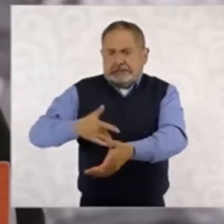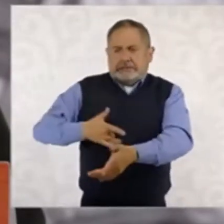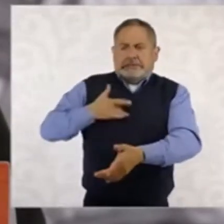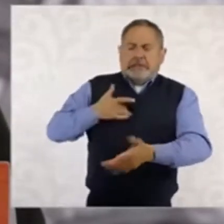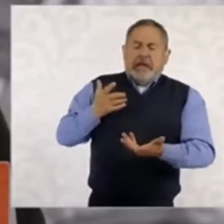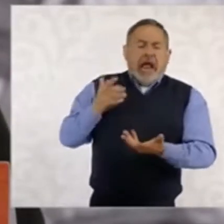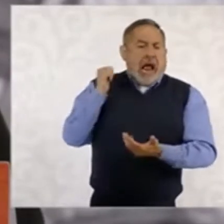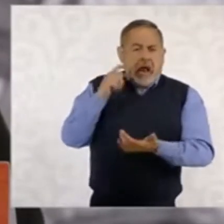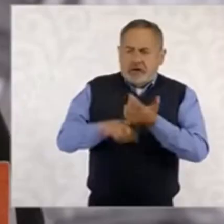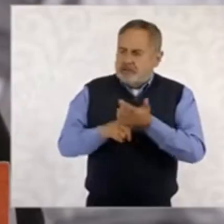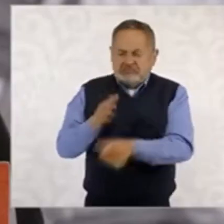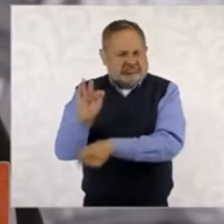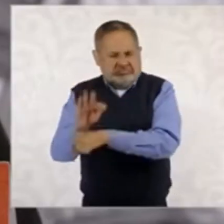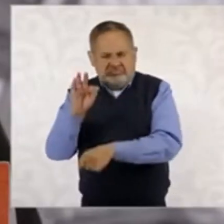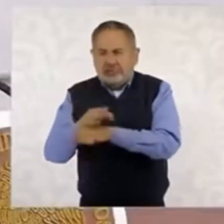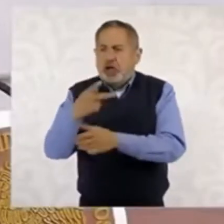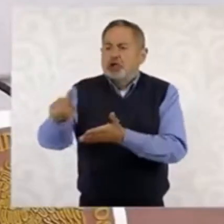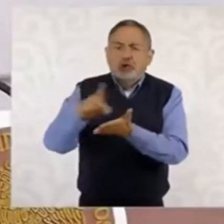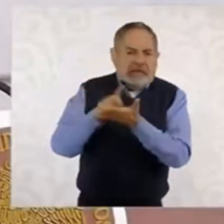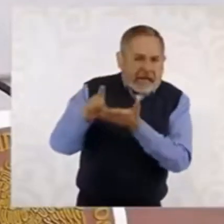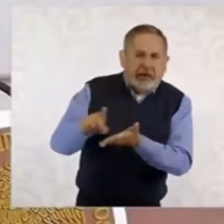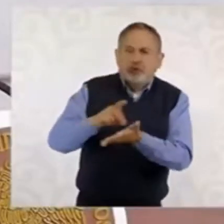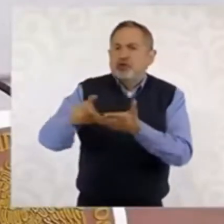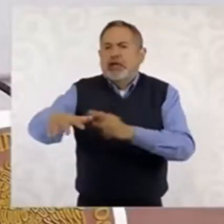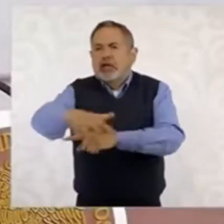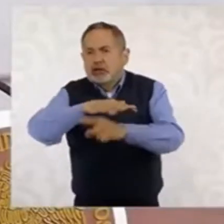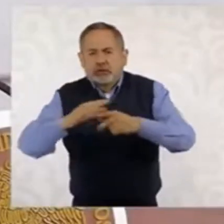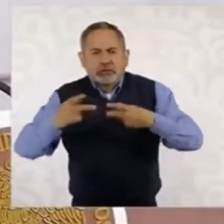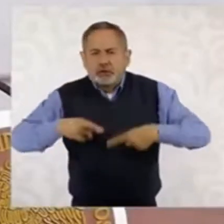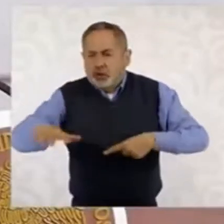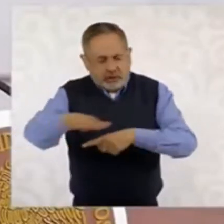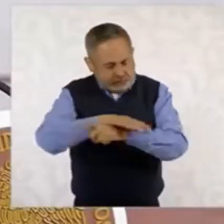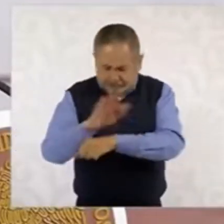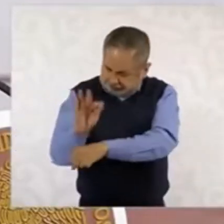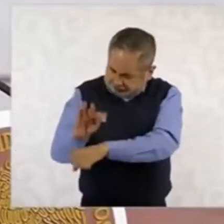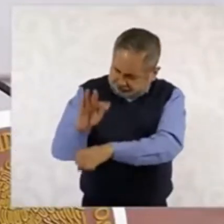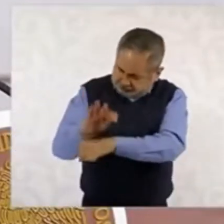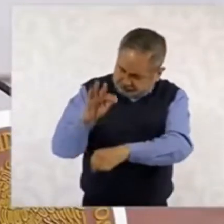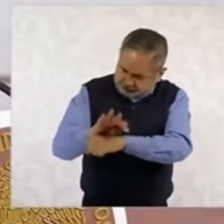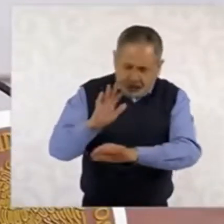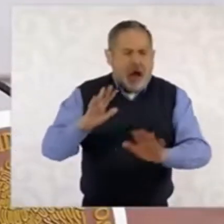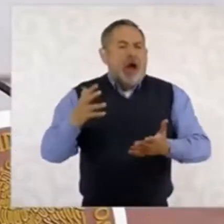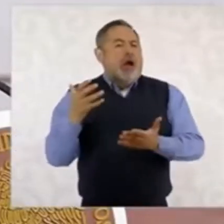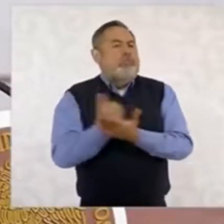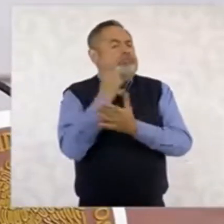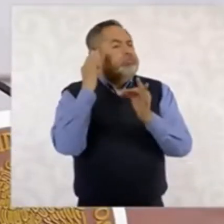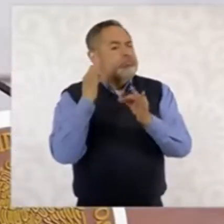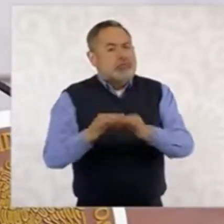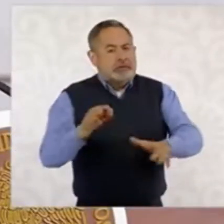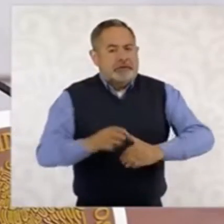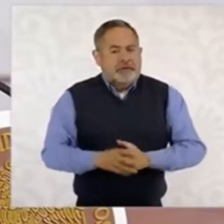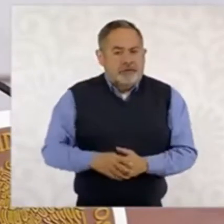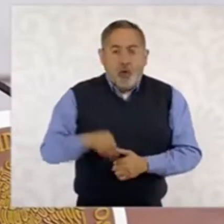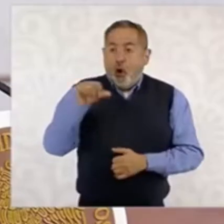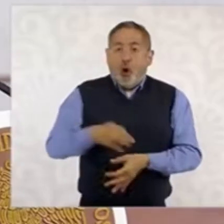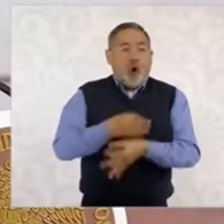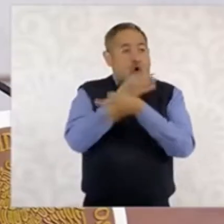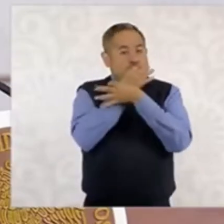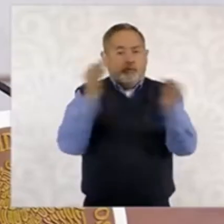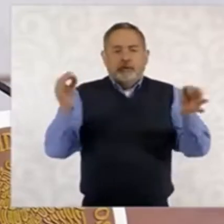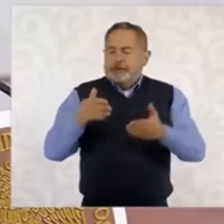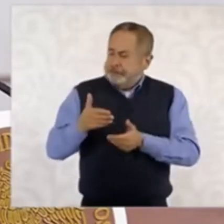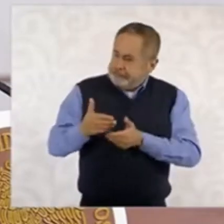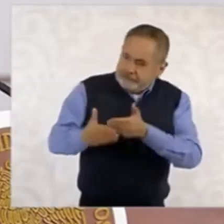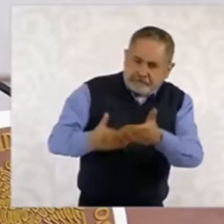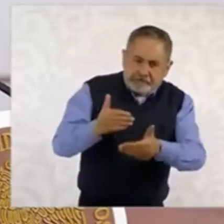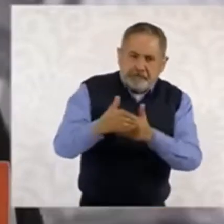una defensora de los derechos ambientales del pueblo. Finalmente, decir que con acciones como las que hoy anunciamos, avanzamos